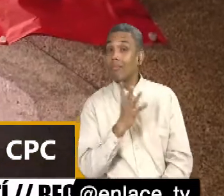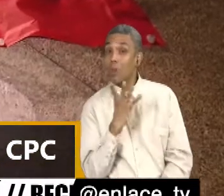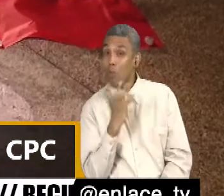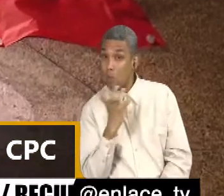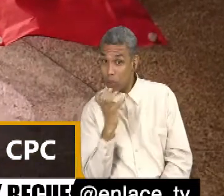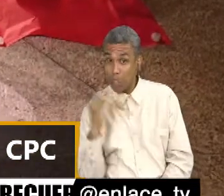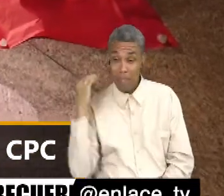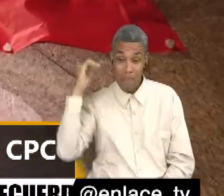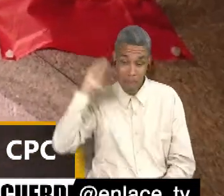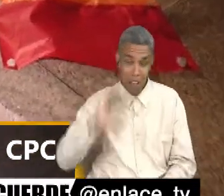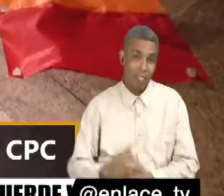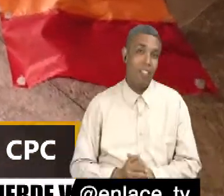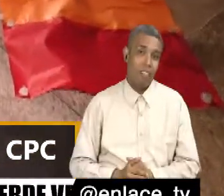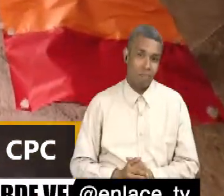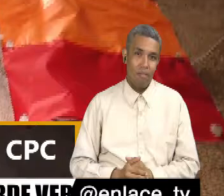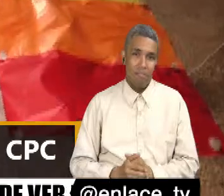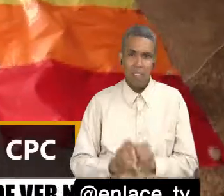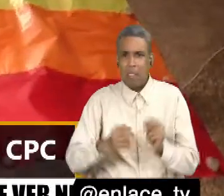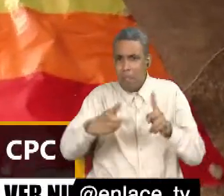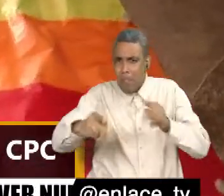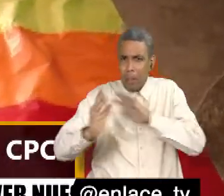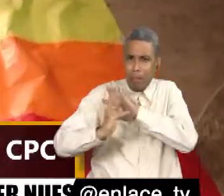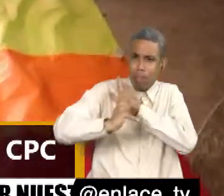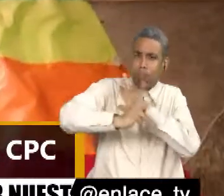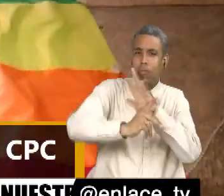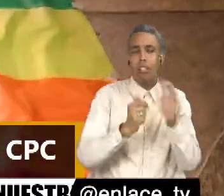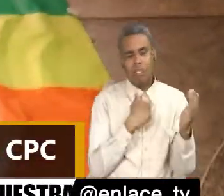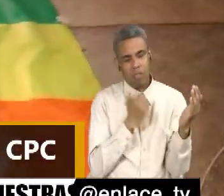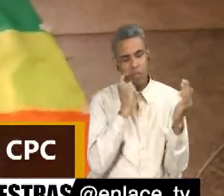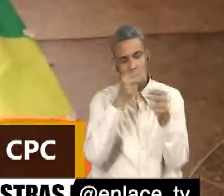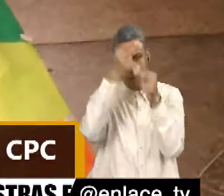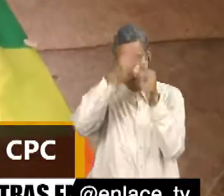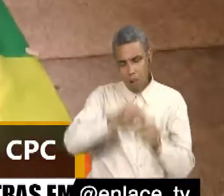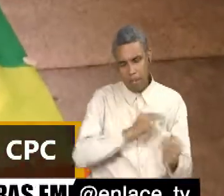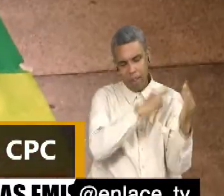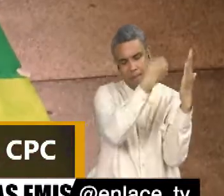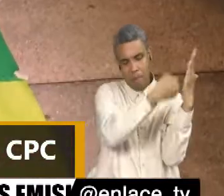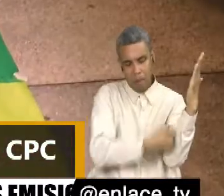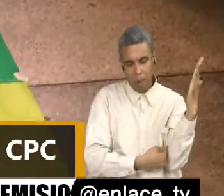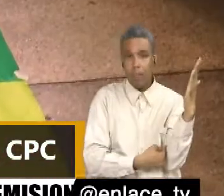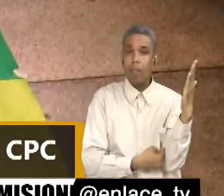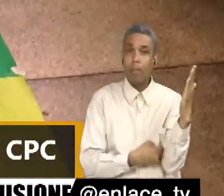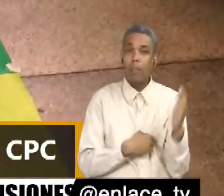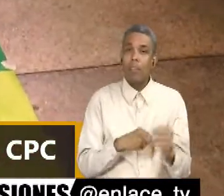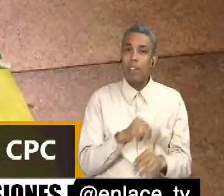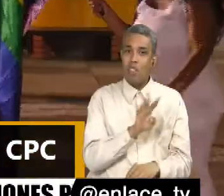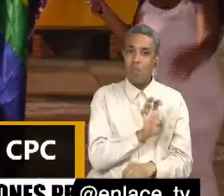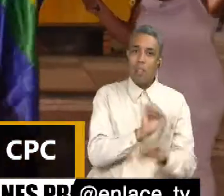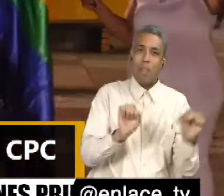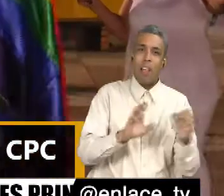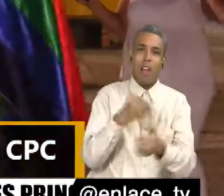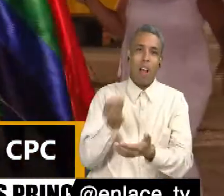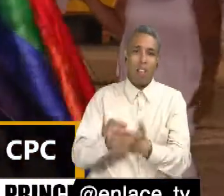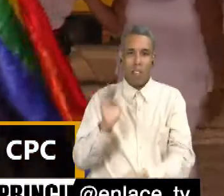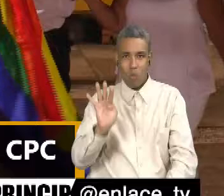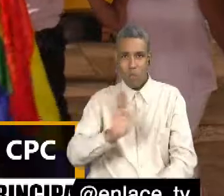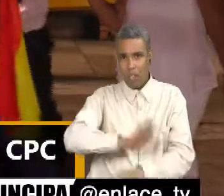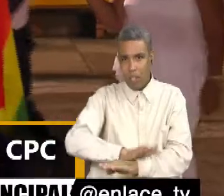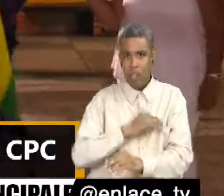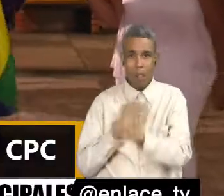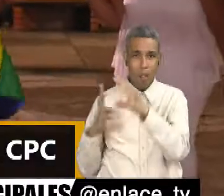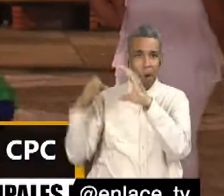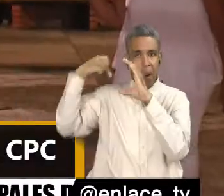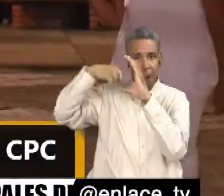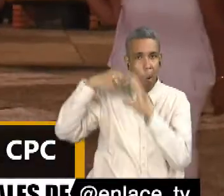LGTBI que se inscribieron. Entonces, el llamado es a que se acerquen. Desde las 9 de la mañana hasta las 4 de la tarde estaremos en el Centro Popular